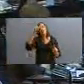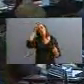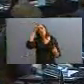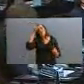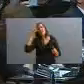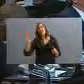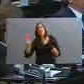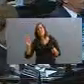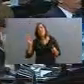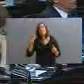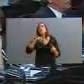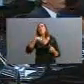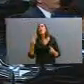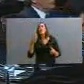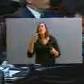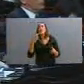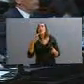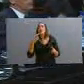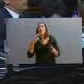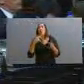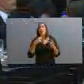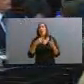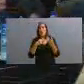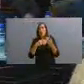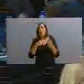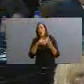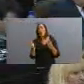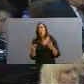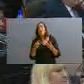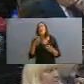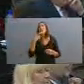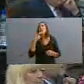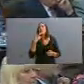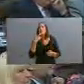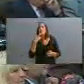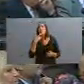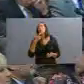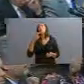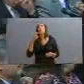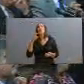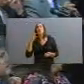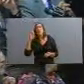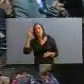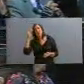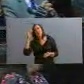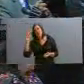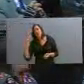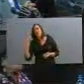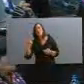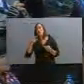12, otro del 19, 5, otro 2, 19, 5 del 12. ¿Qué es lo que me dice el